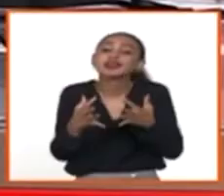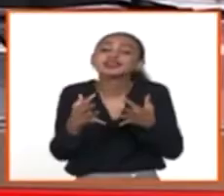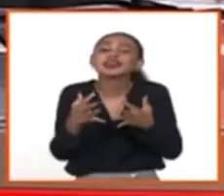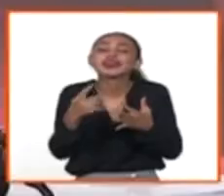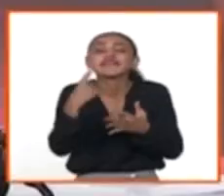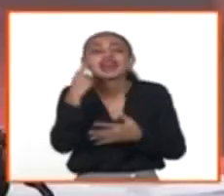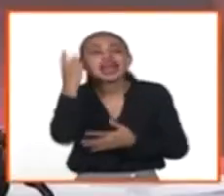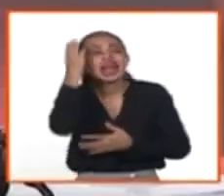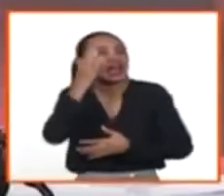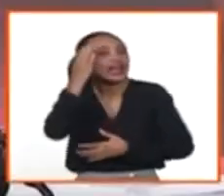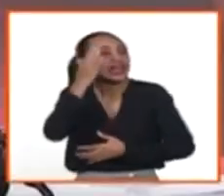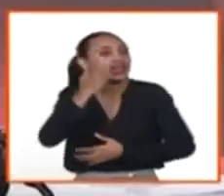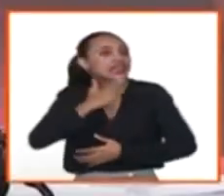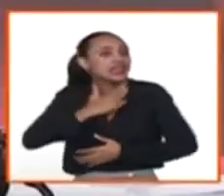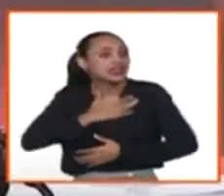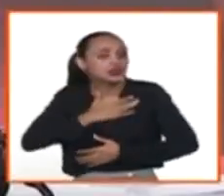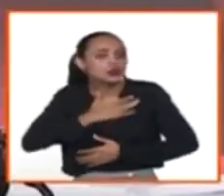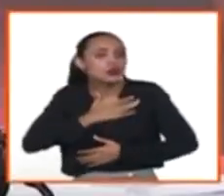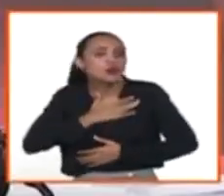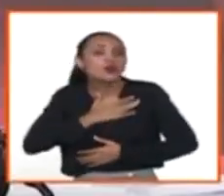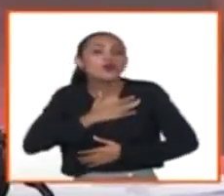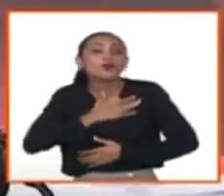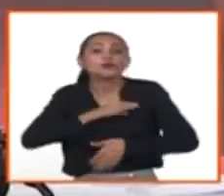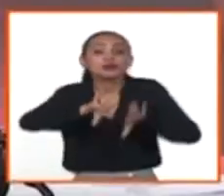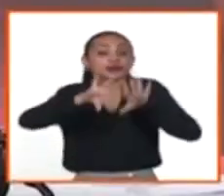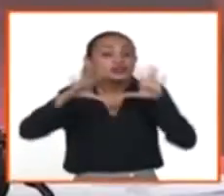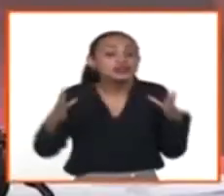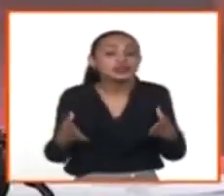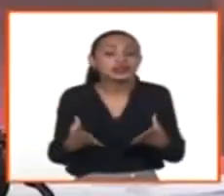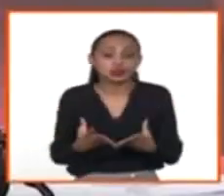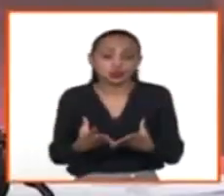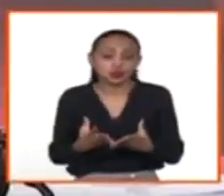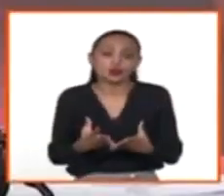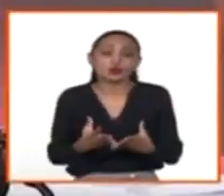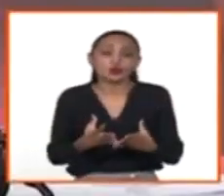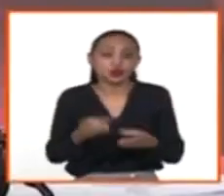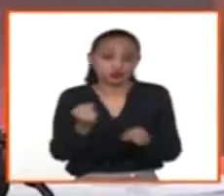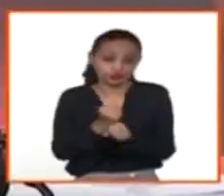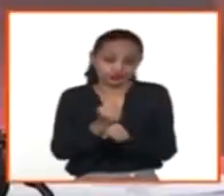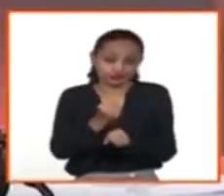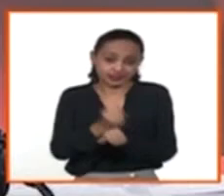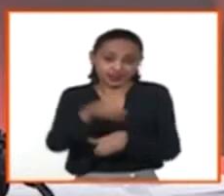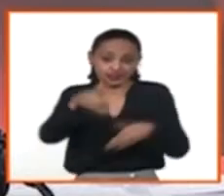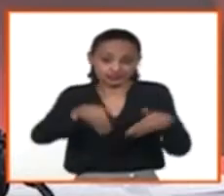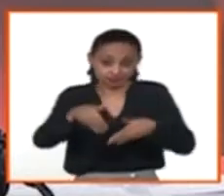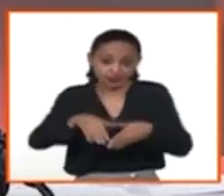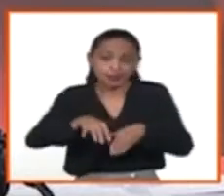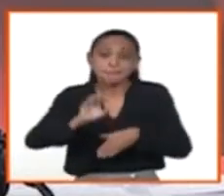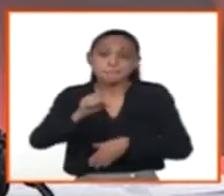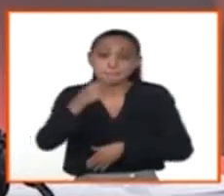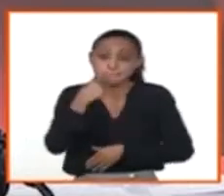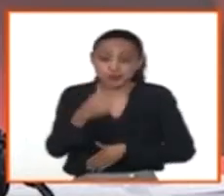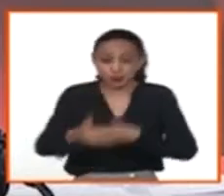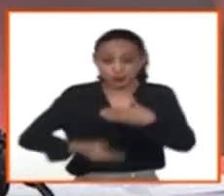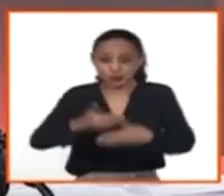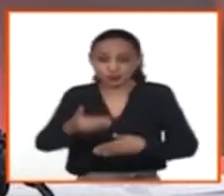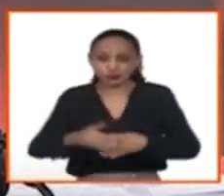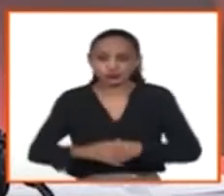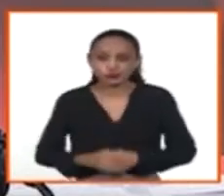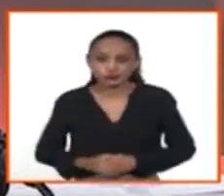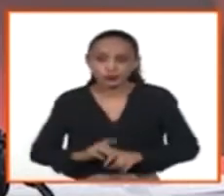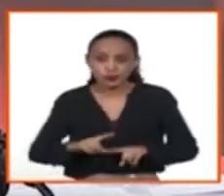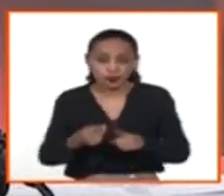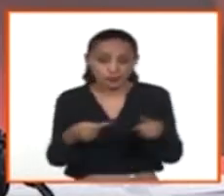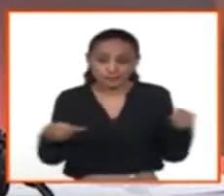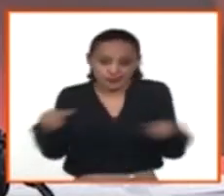criterios de todos los actores de la cadena. O sea, de los actores de la cadena también en el entendido de que la población es un actor fundamental. O sea, es